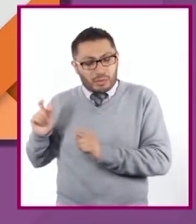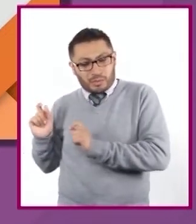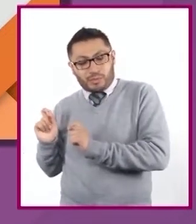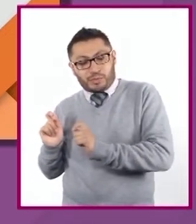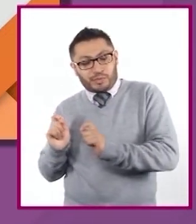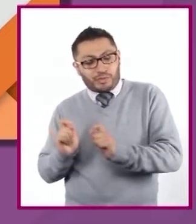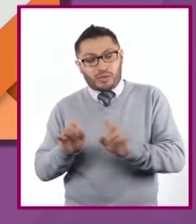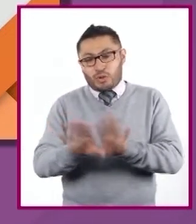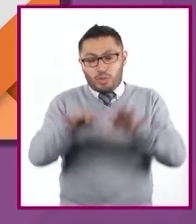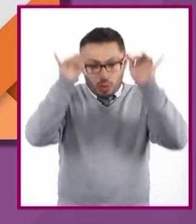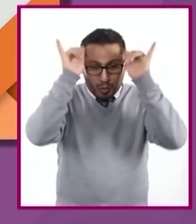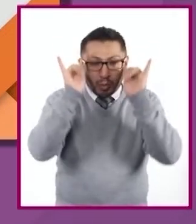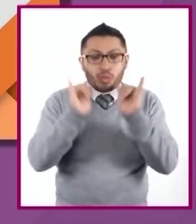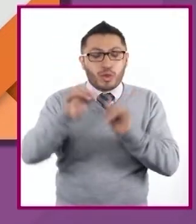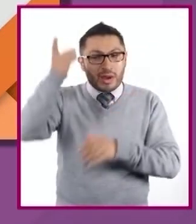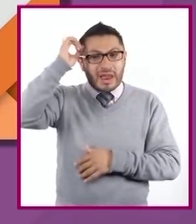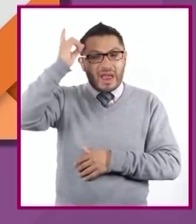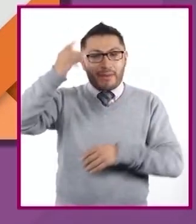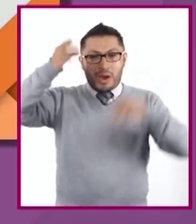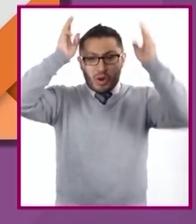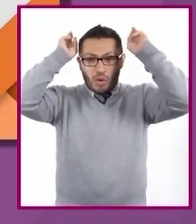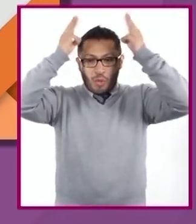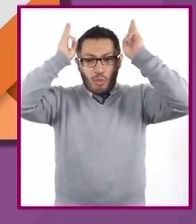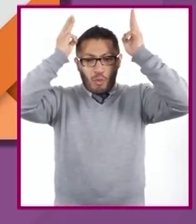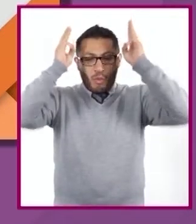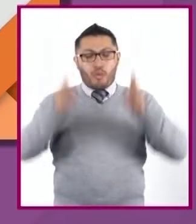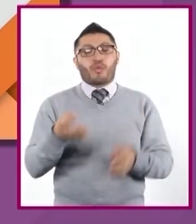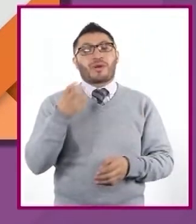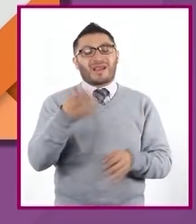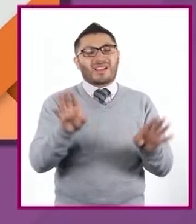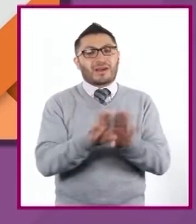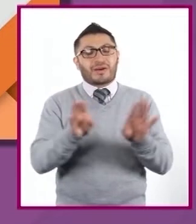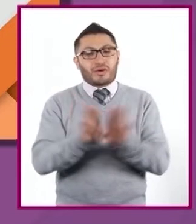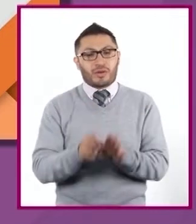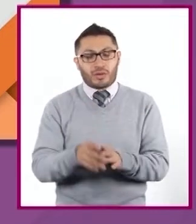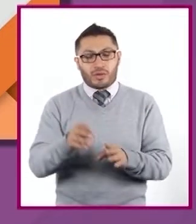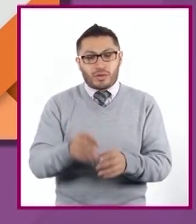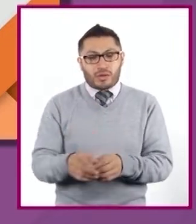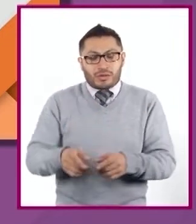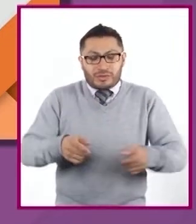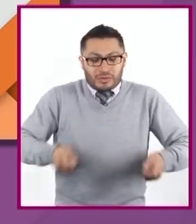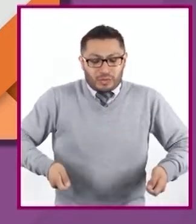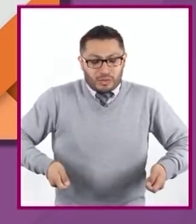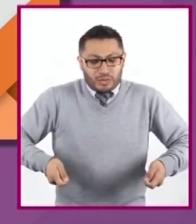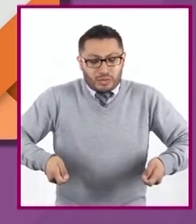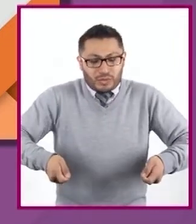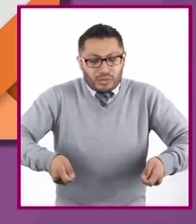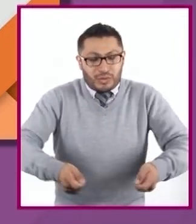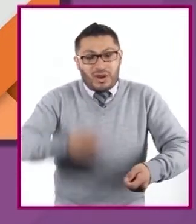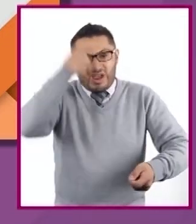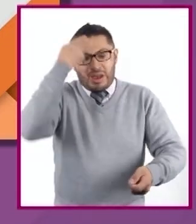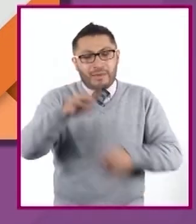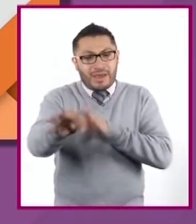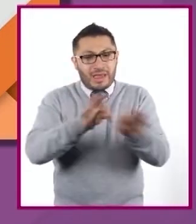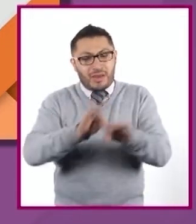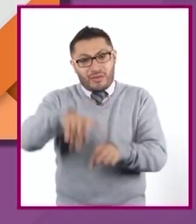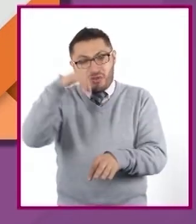podía ser un buey, caballo o mula, y era manipulado por varios mangos de madera, facilitando el trabajo del